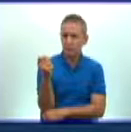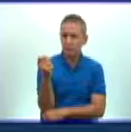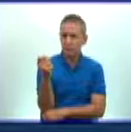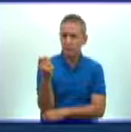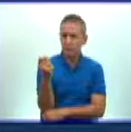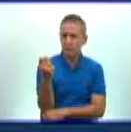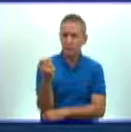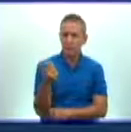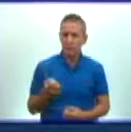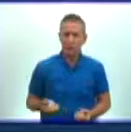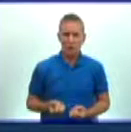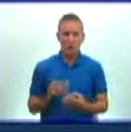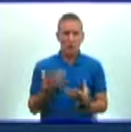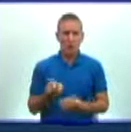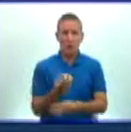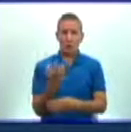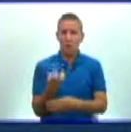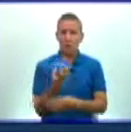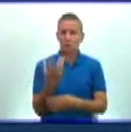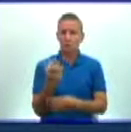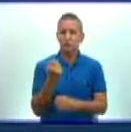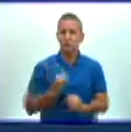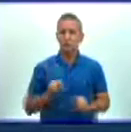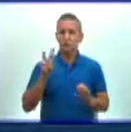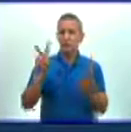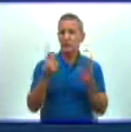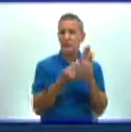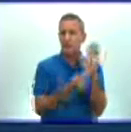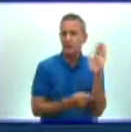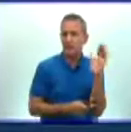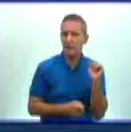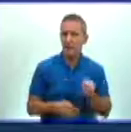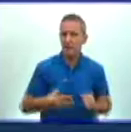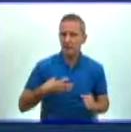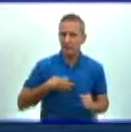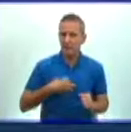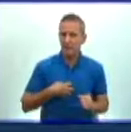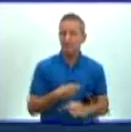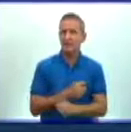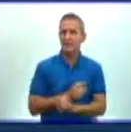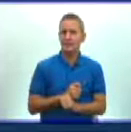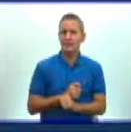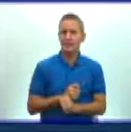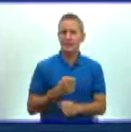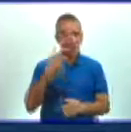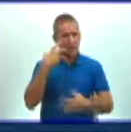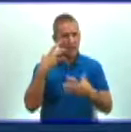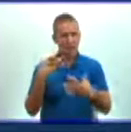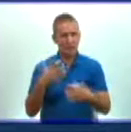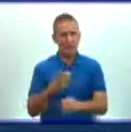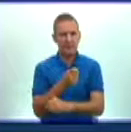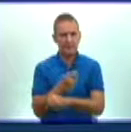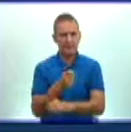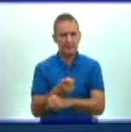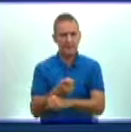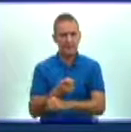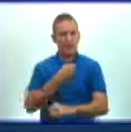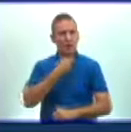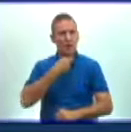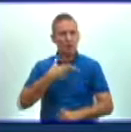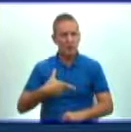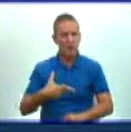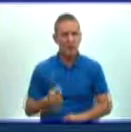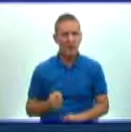de virtudes. Él tiene como premisa enseñar mediante su ejemplo. Además, como